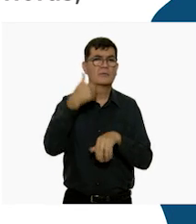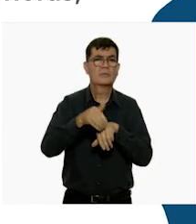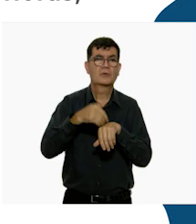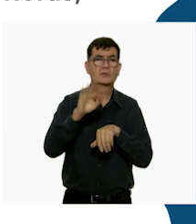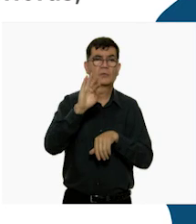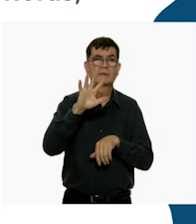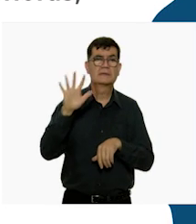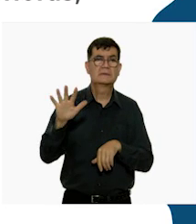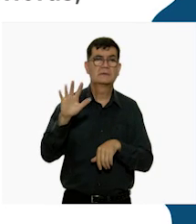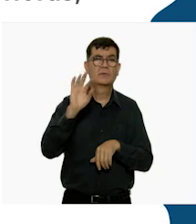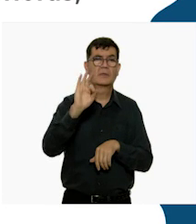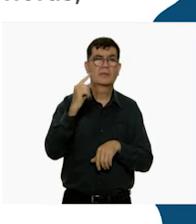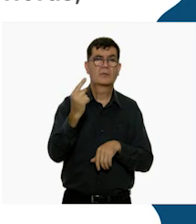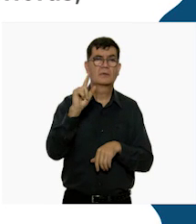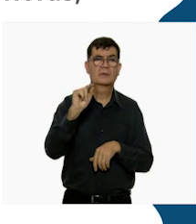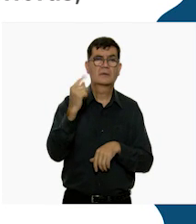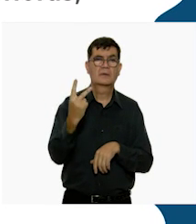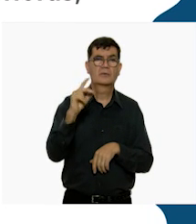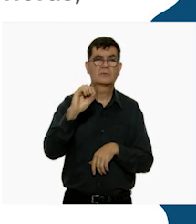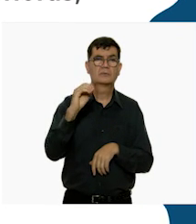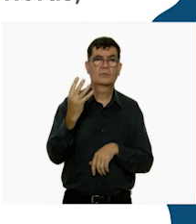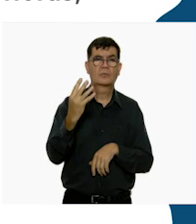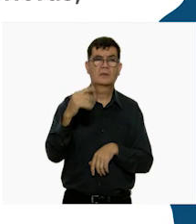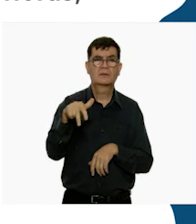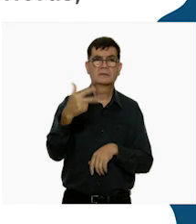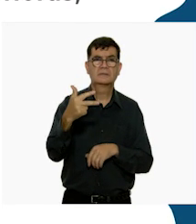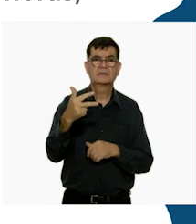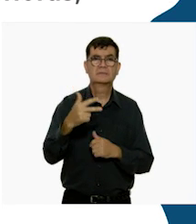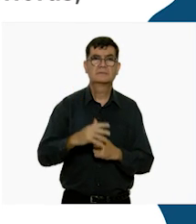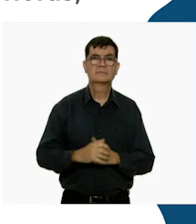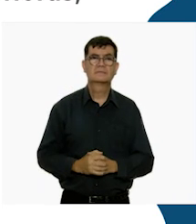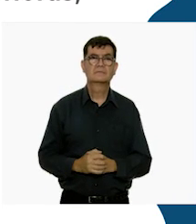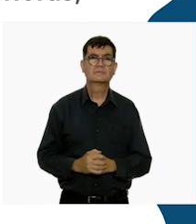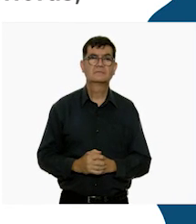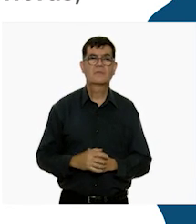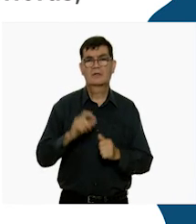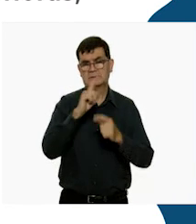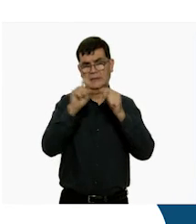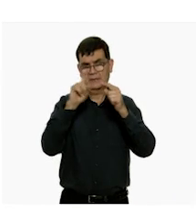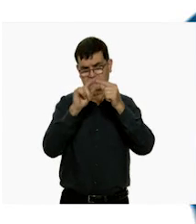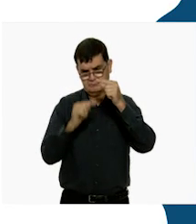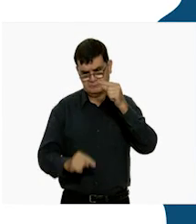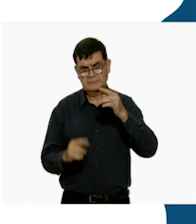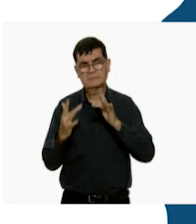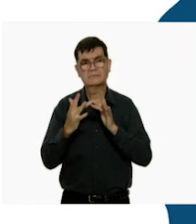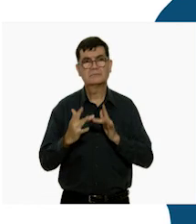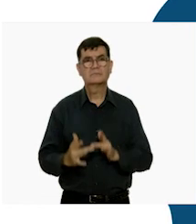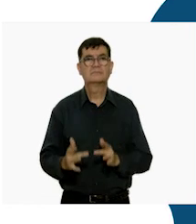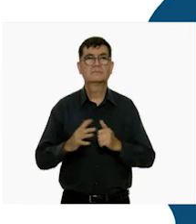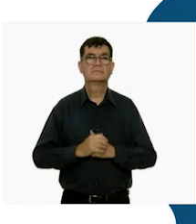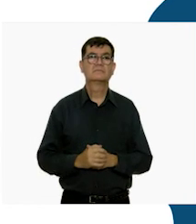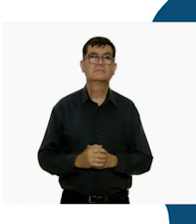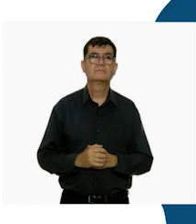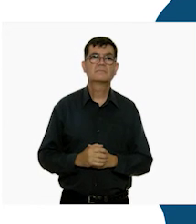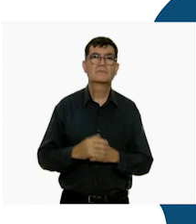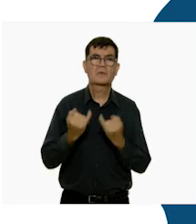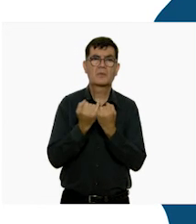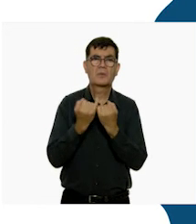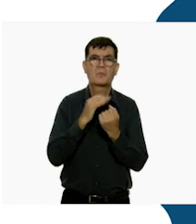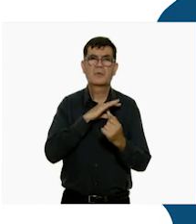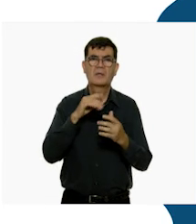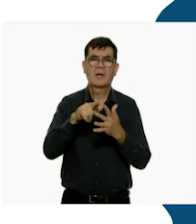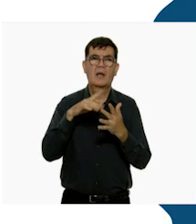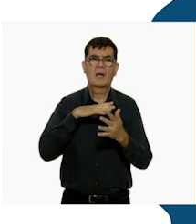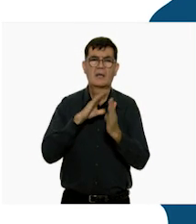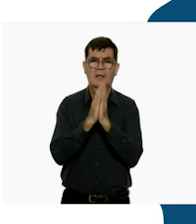teléfono 55 41 72 04 13 con 100 líneas. También puedes encontrar